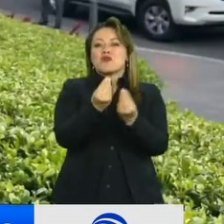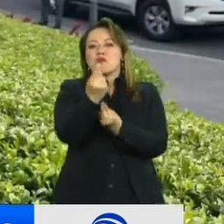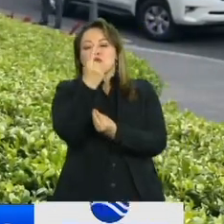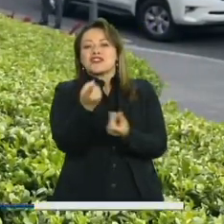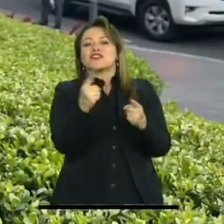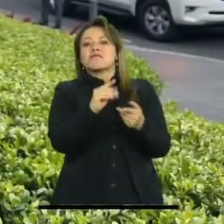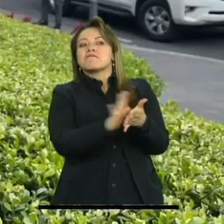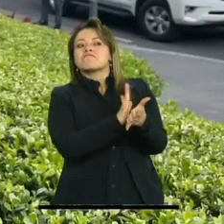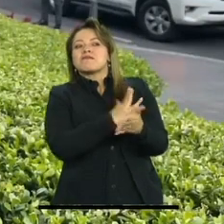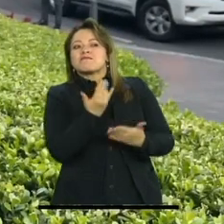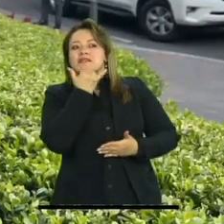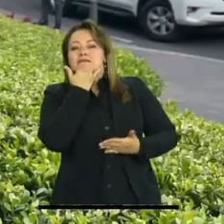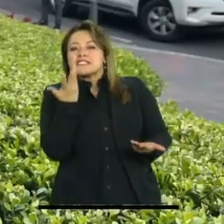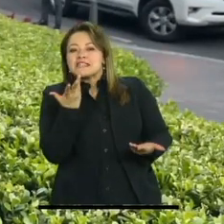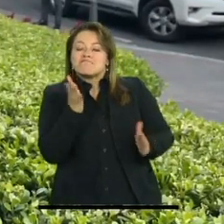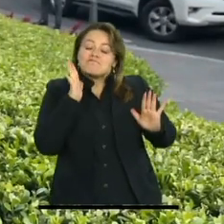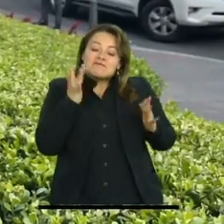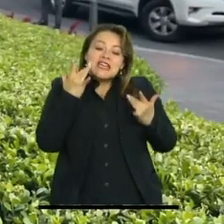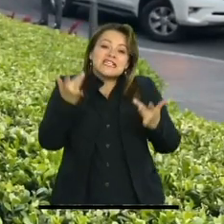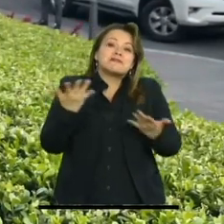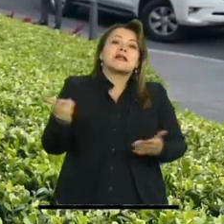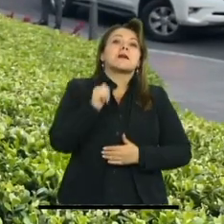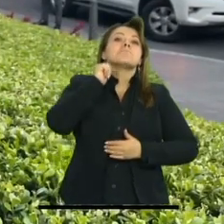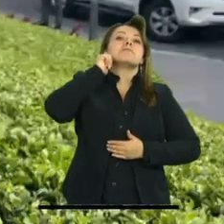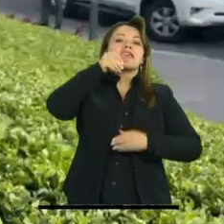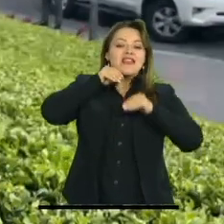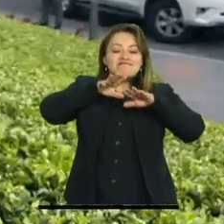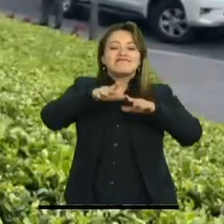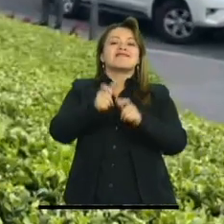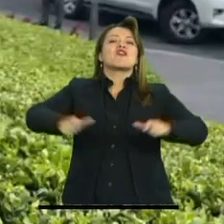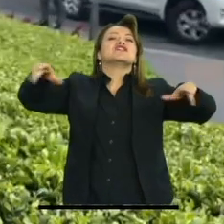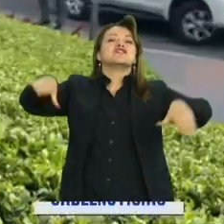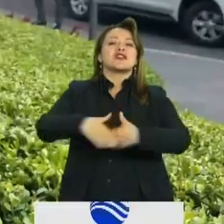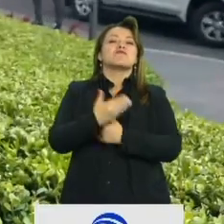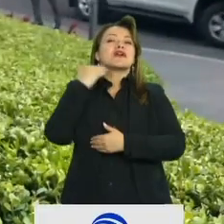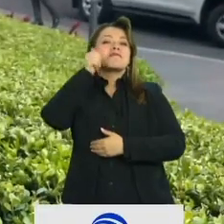muy atentos también al desarrollo de esa transmisión mañana desde el Congreso de la